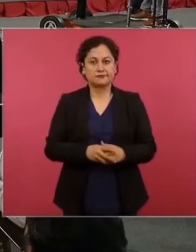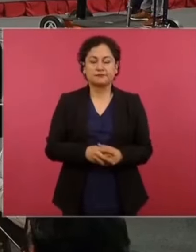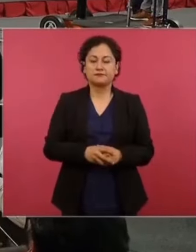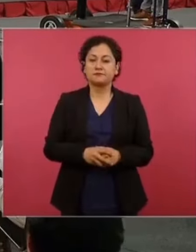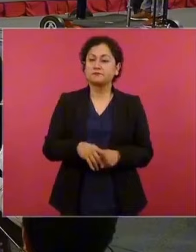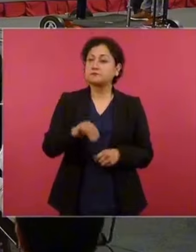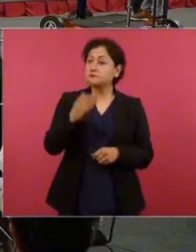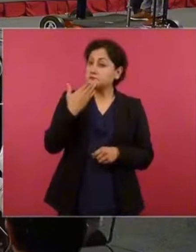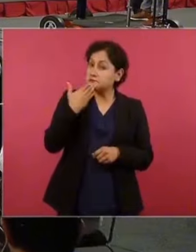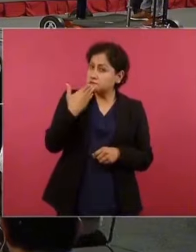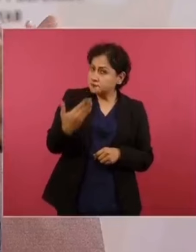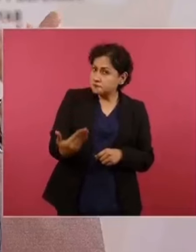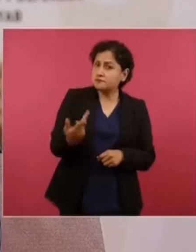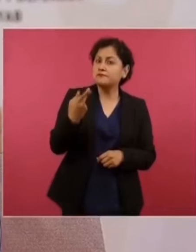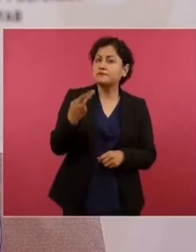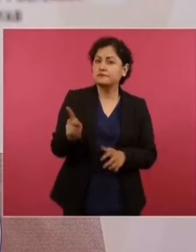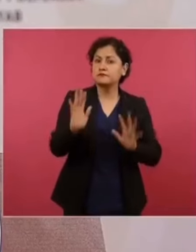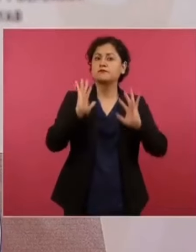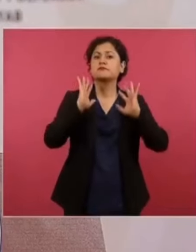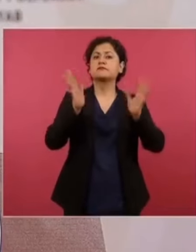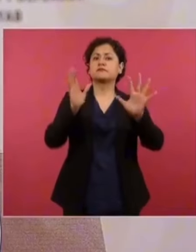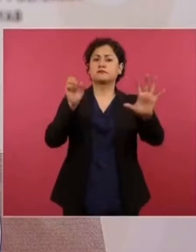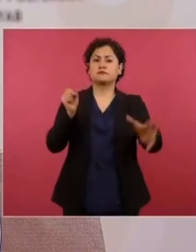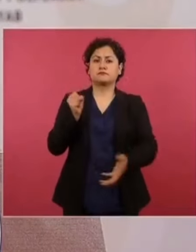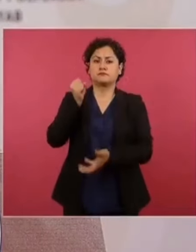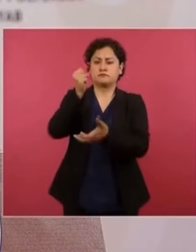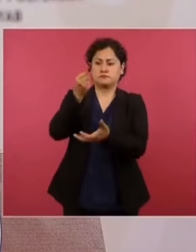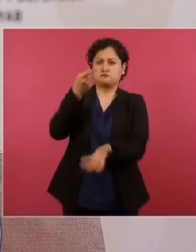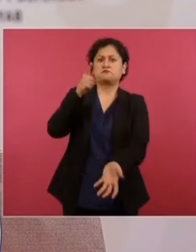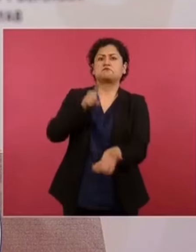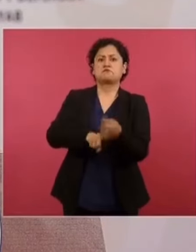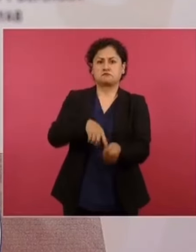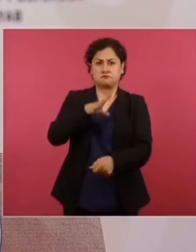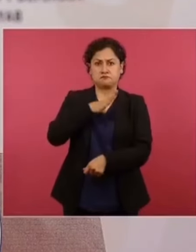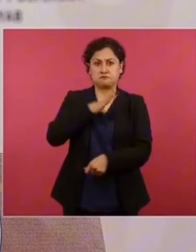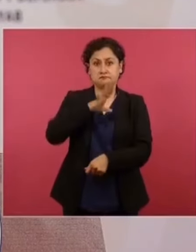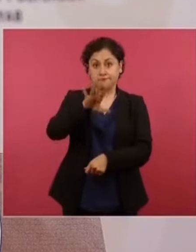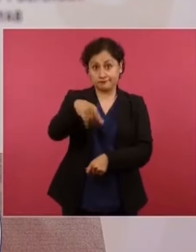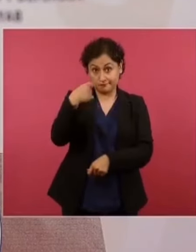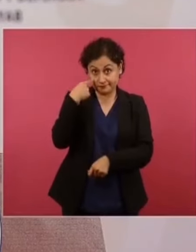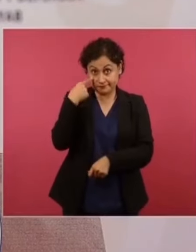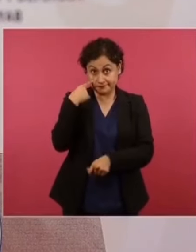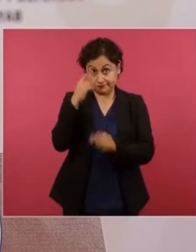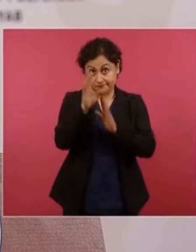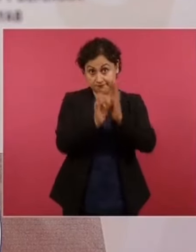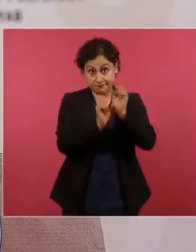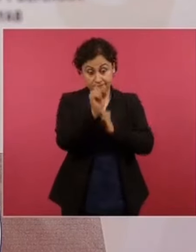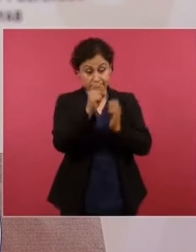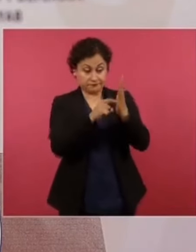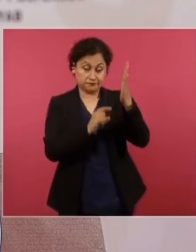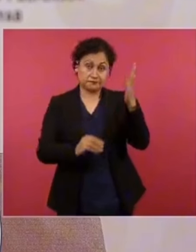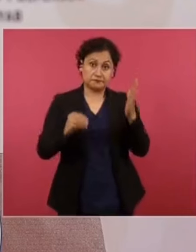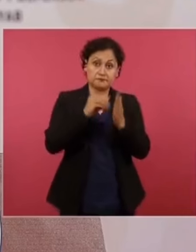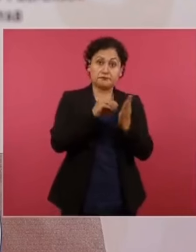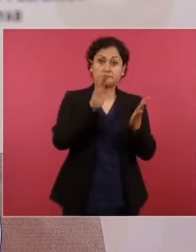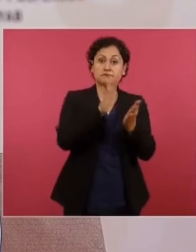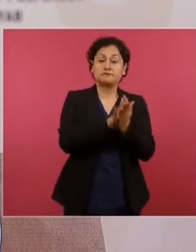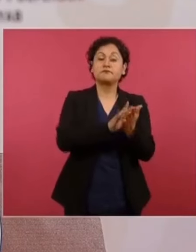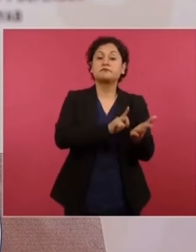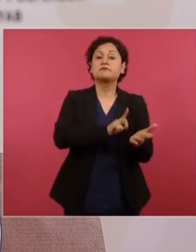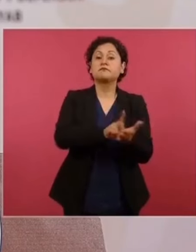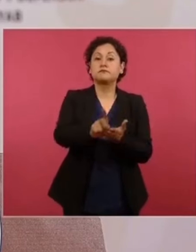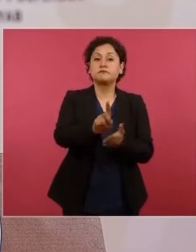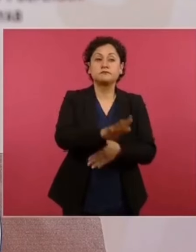está en el presupuesto es un derecho todos los mexicanos que cumplen